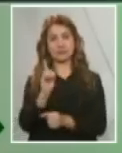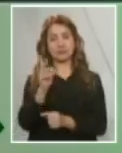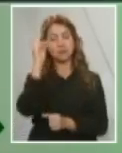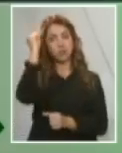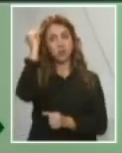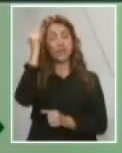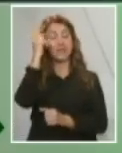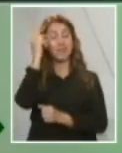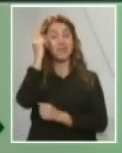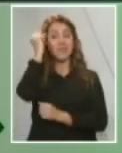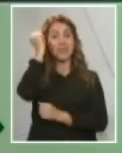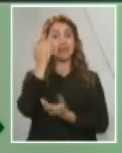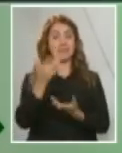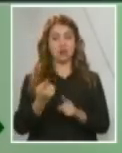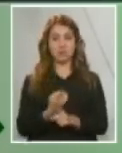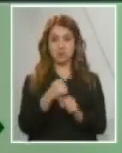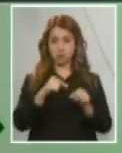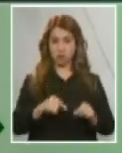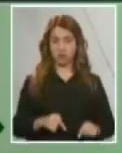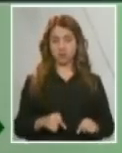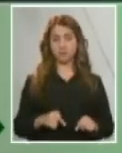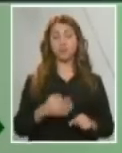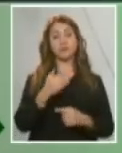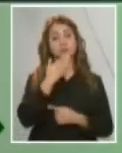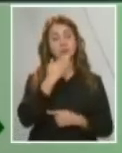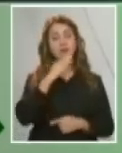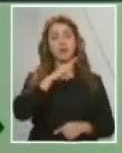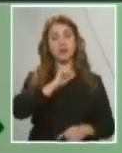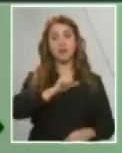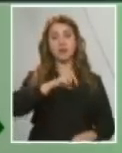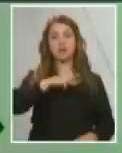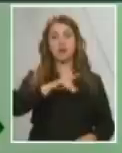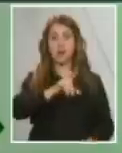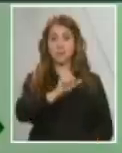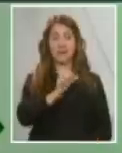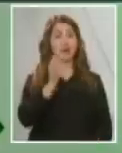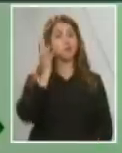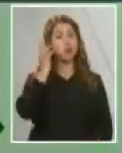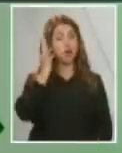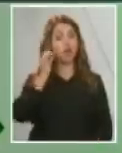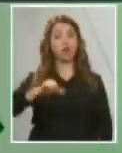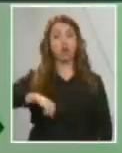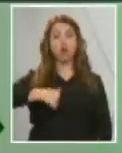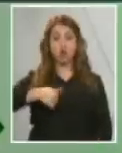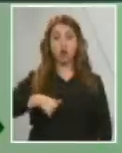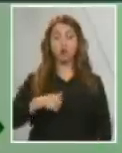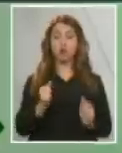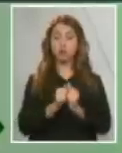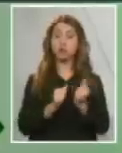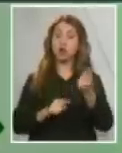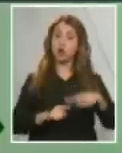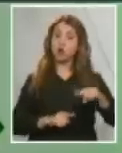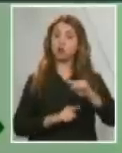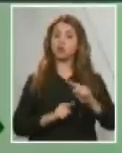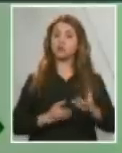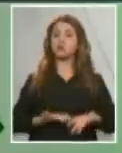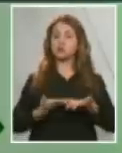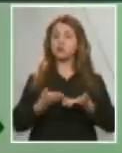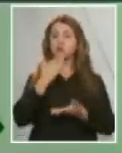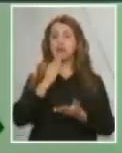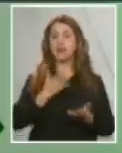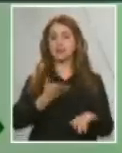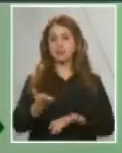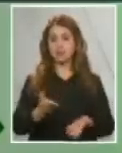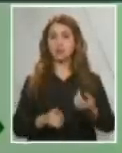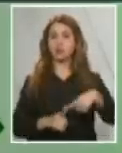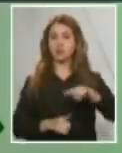ideas como las que hemos conversado hoy día. Y también Camila es una mujer, una chica, una joven que junto a otros puso su talento al